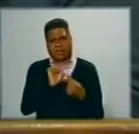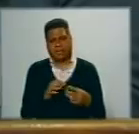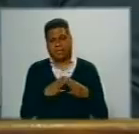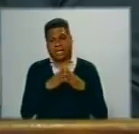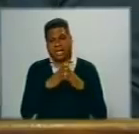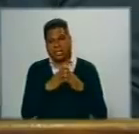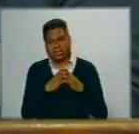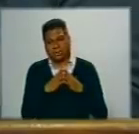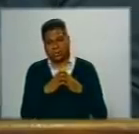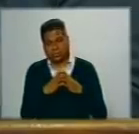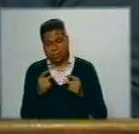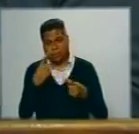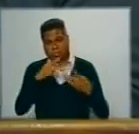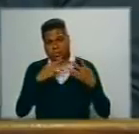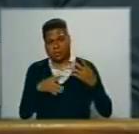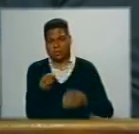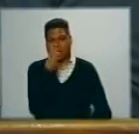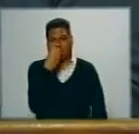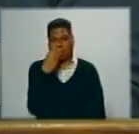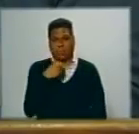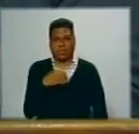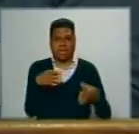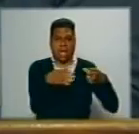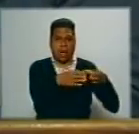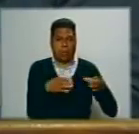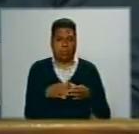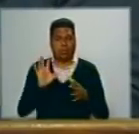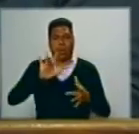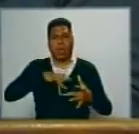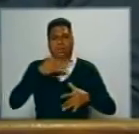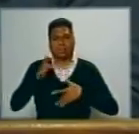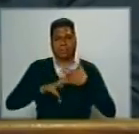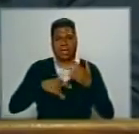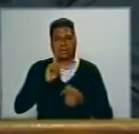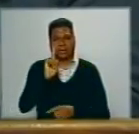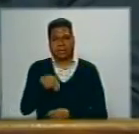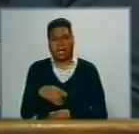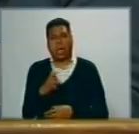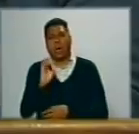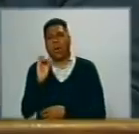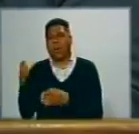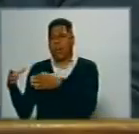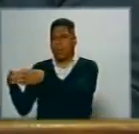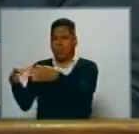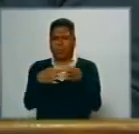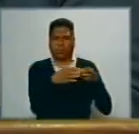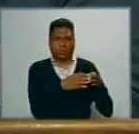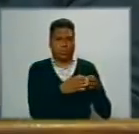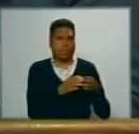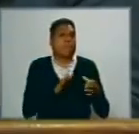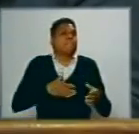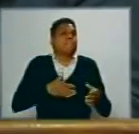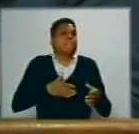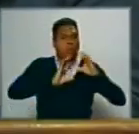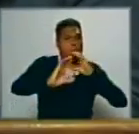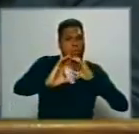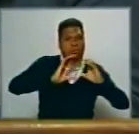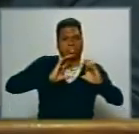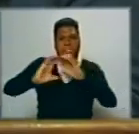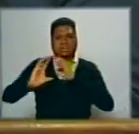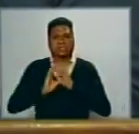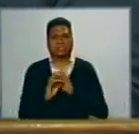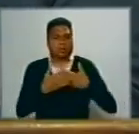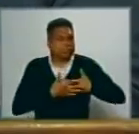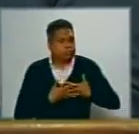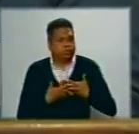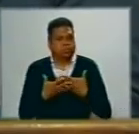bienes, servicios, sectores, actividades o a los grupos que acceden a ellos. Del mismo cooperación